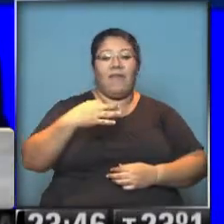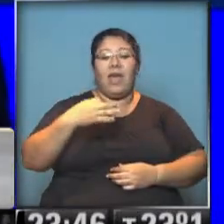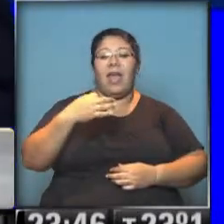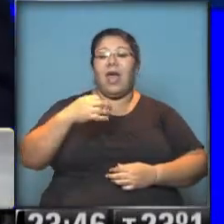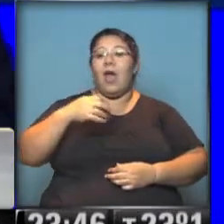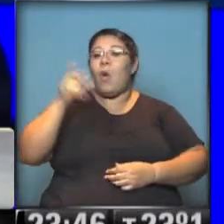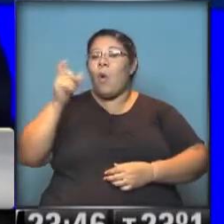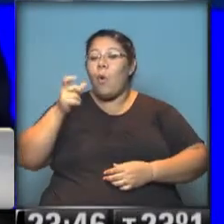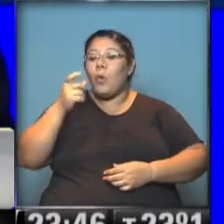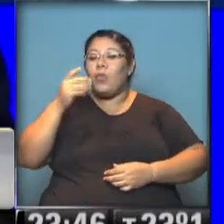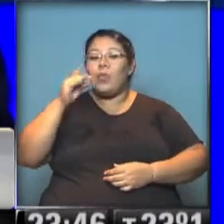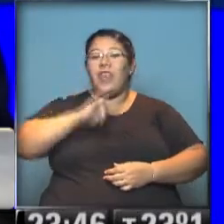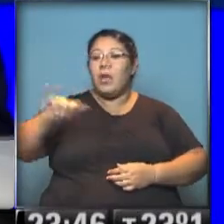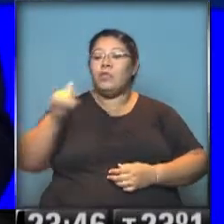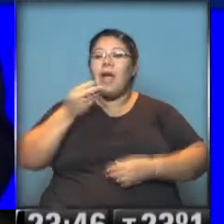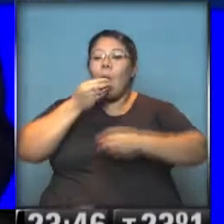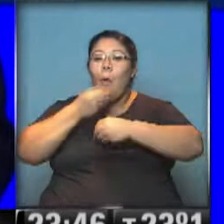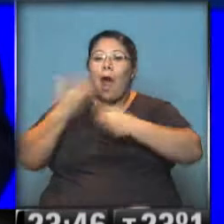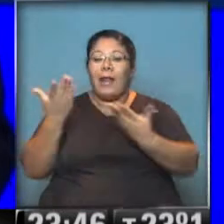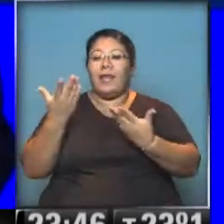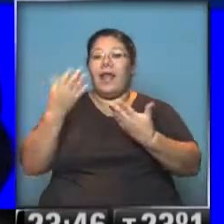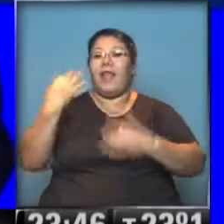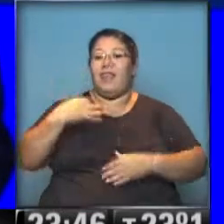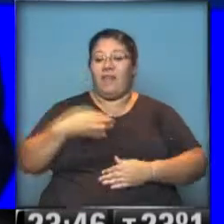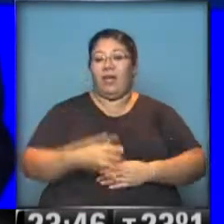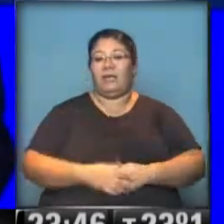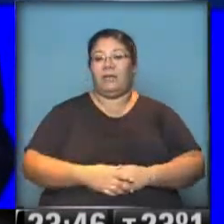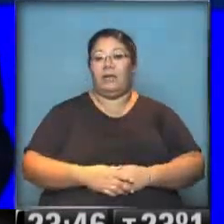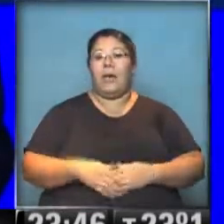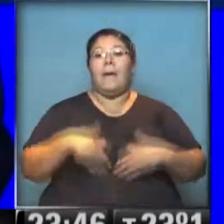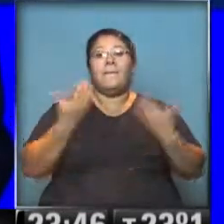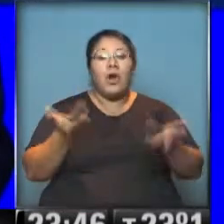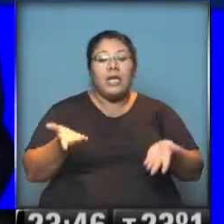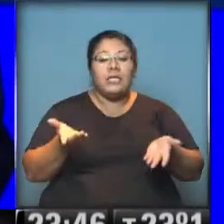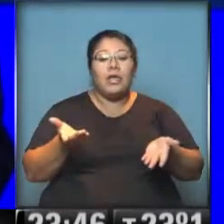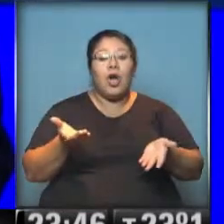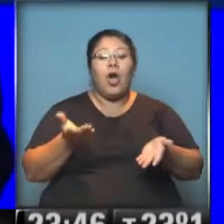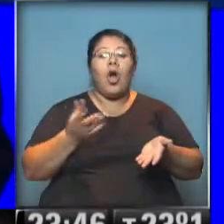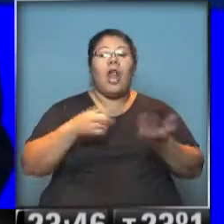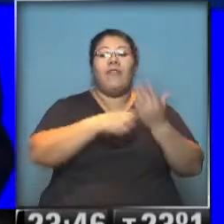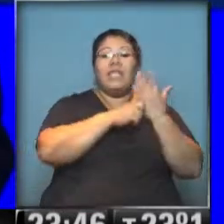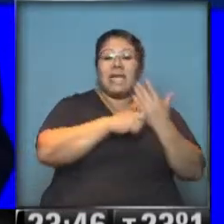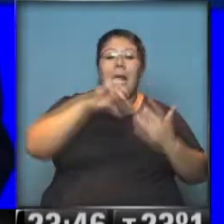desestiman las denuncias. Realmente es flojo de papeles la apelación de Polichita.